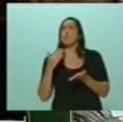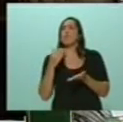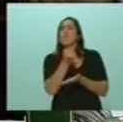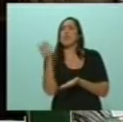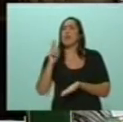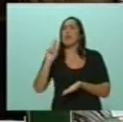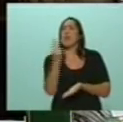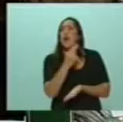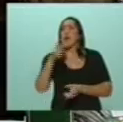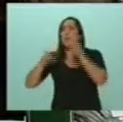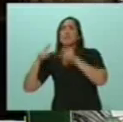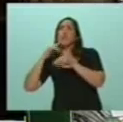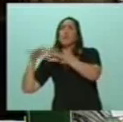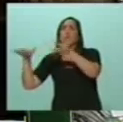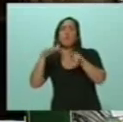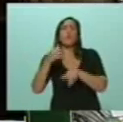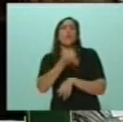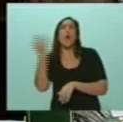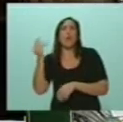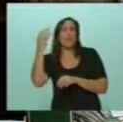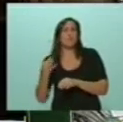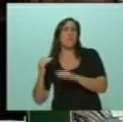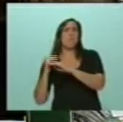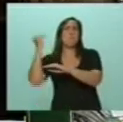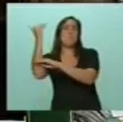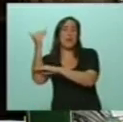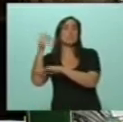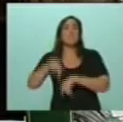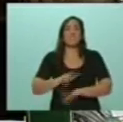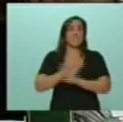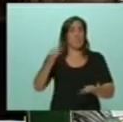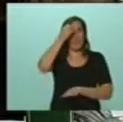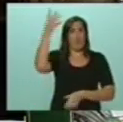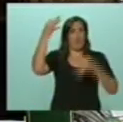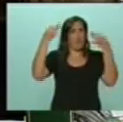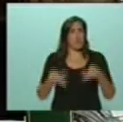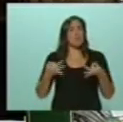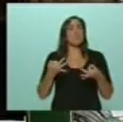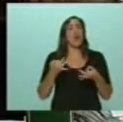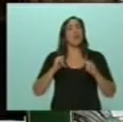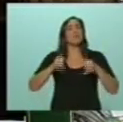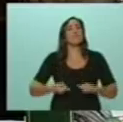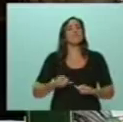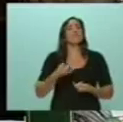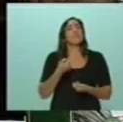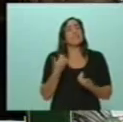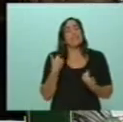que había más. Bueno, hoy oficialmente se han ya admitido más,